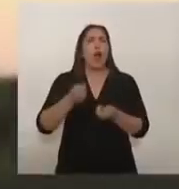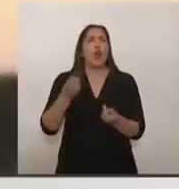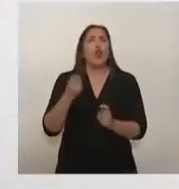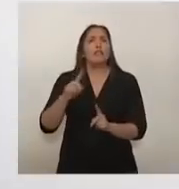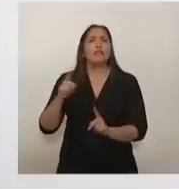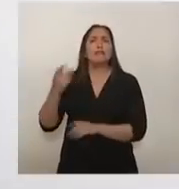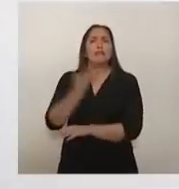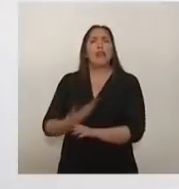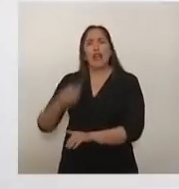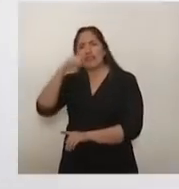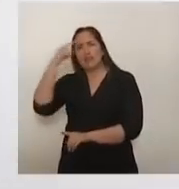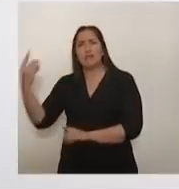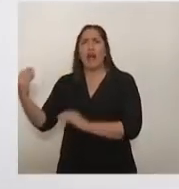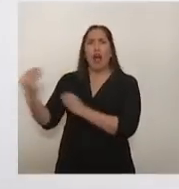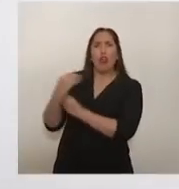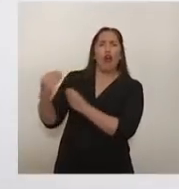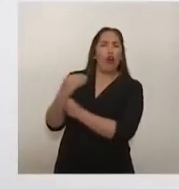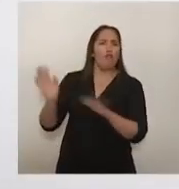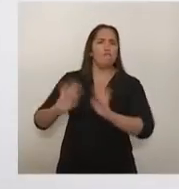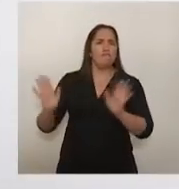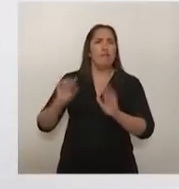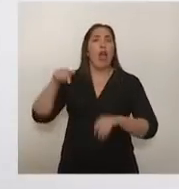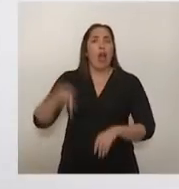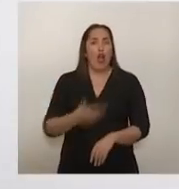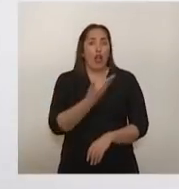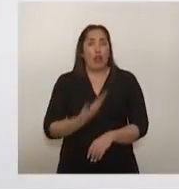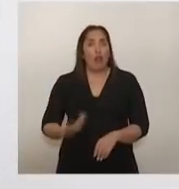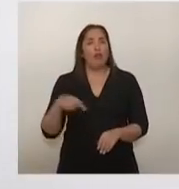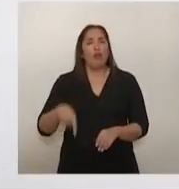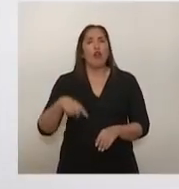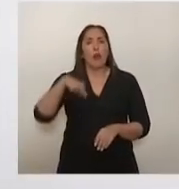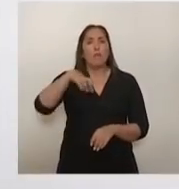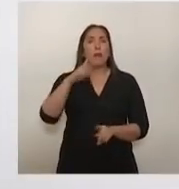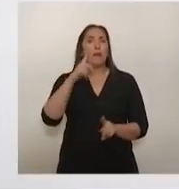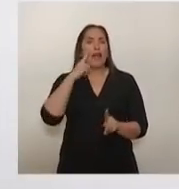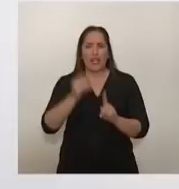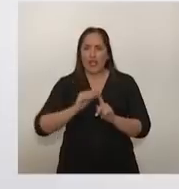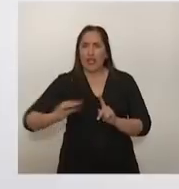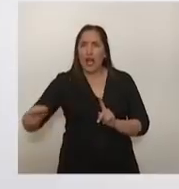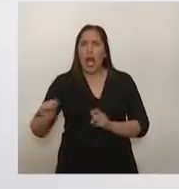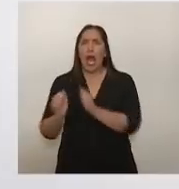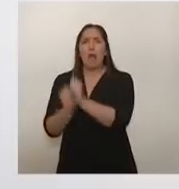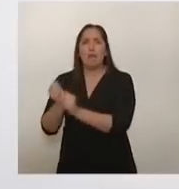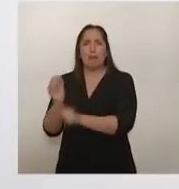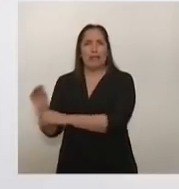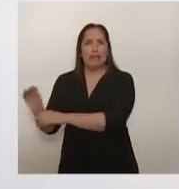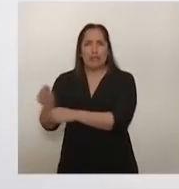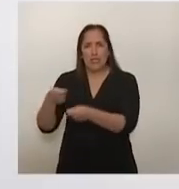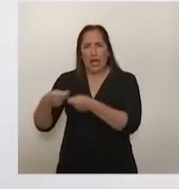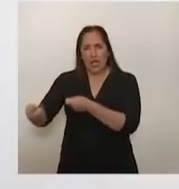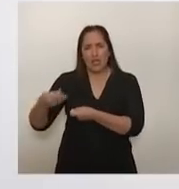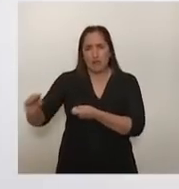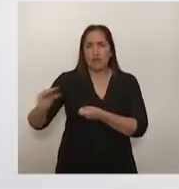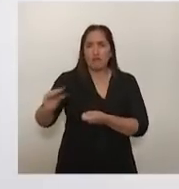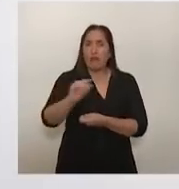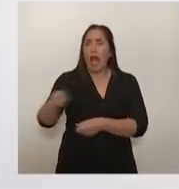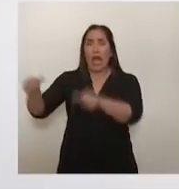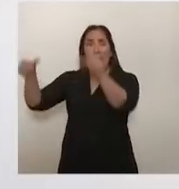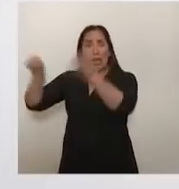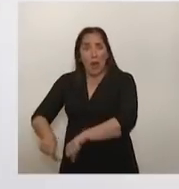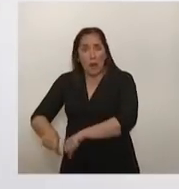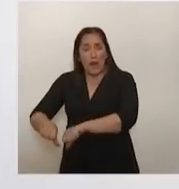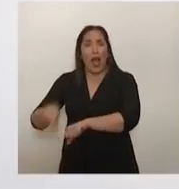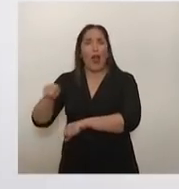del Estado. En el 2015 el Estado Nacional dedicó un punto del PBI para financiar empresas casi quebradas y sin una misión